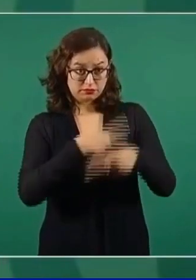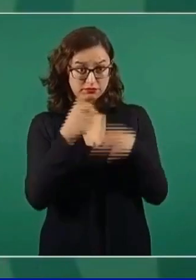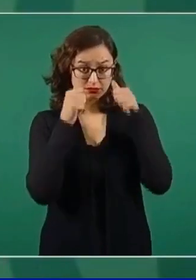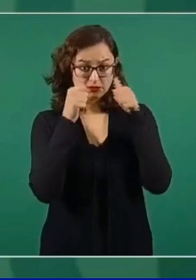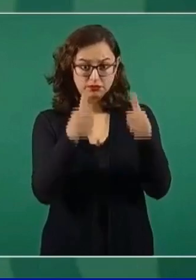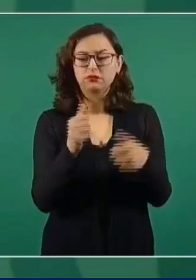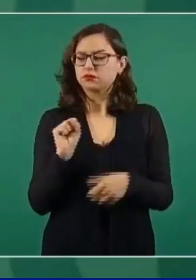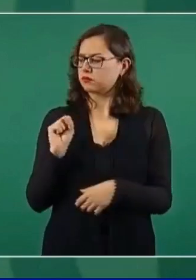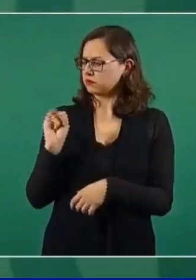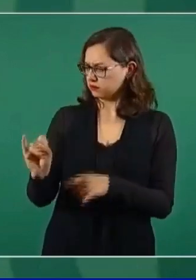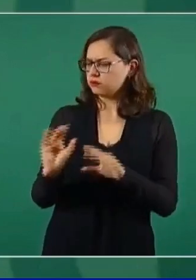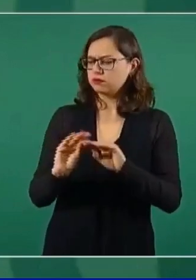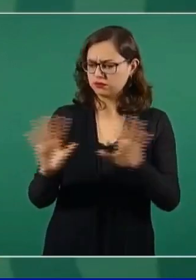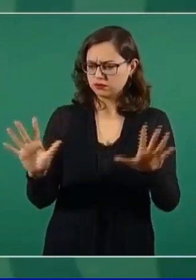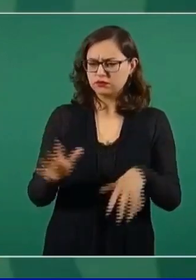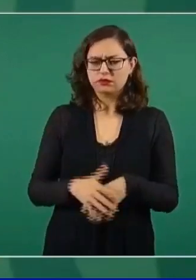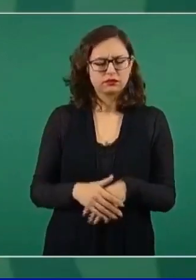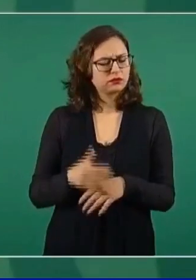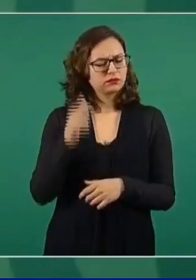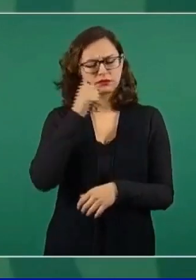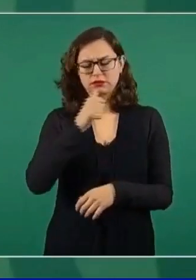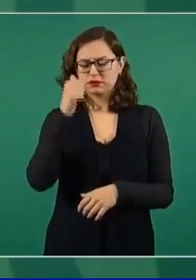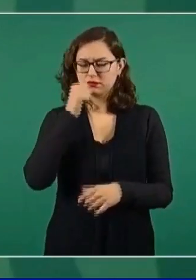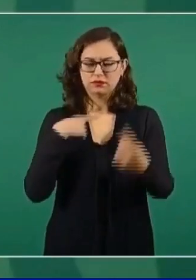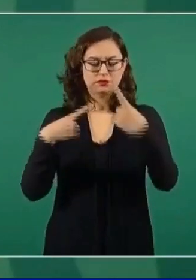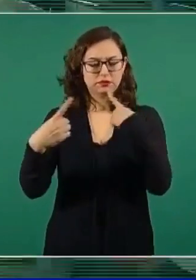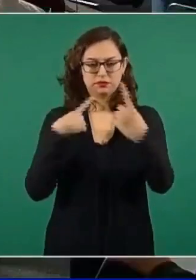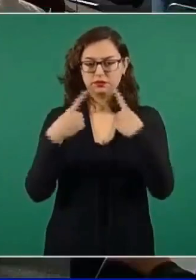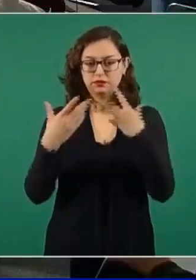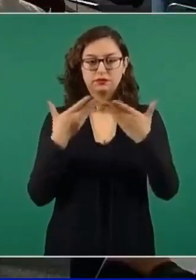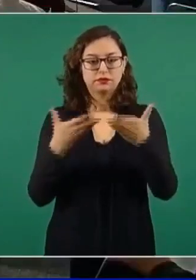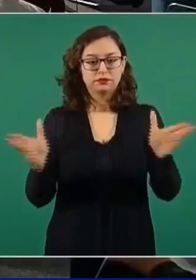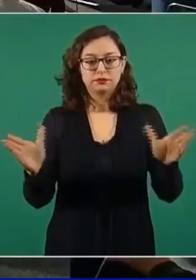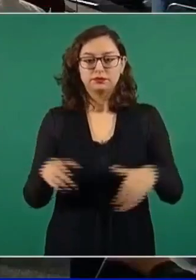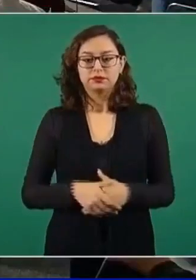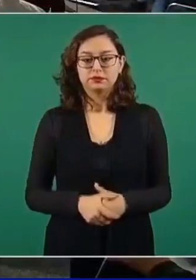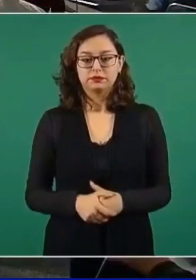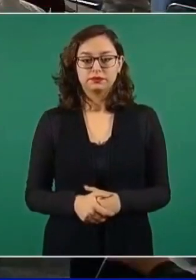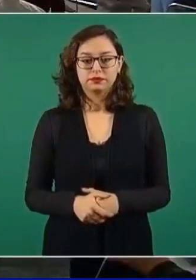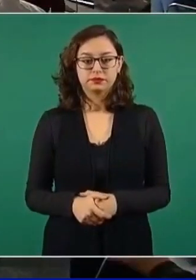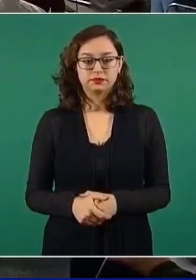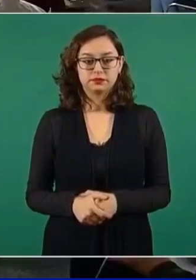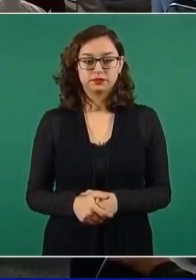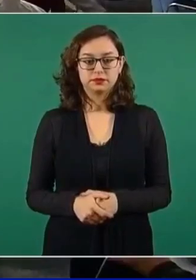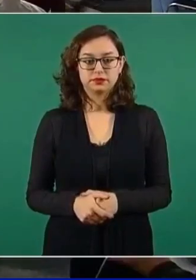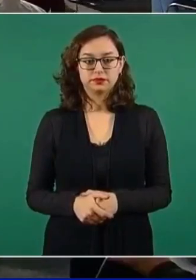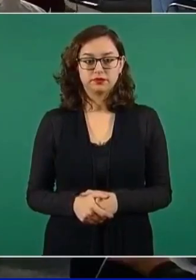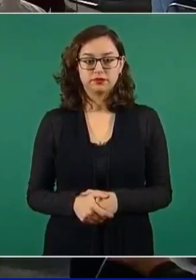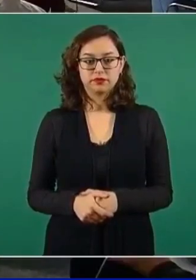A todos. Diálogo, diálogo. Quedamos acá. A ver.